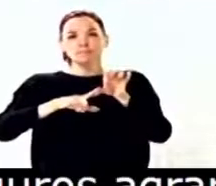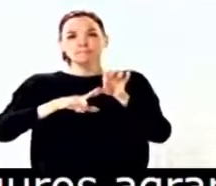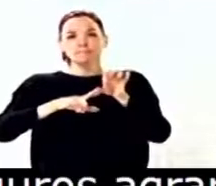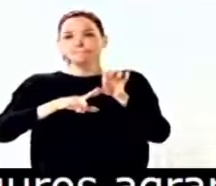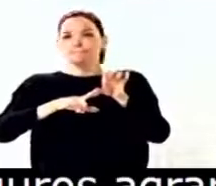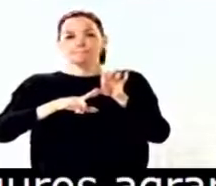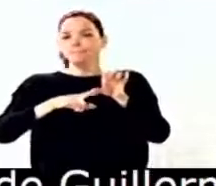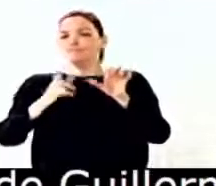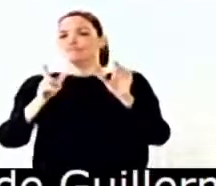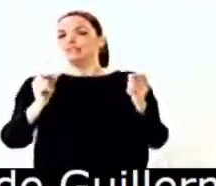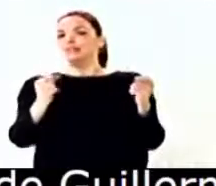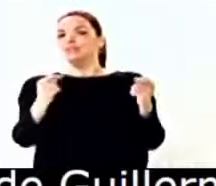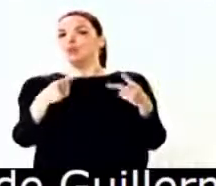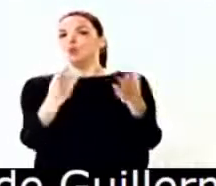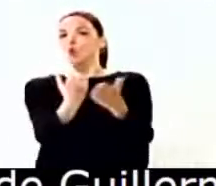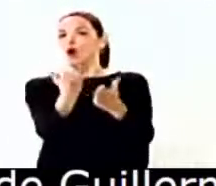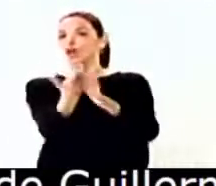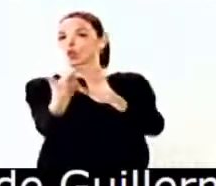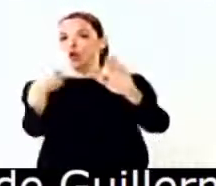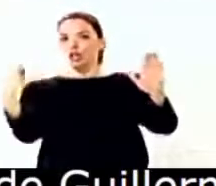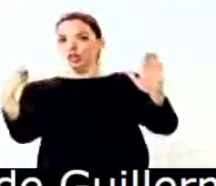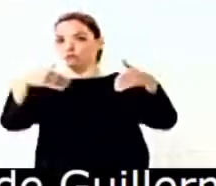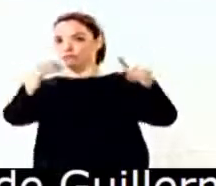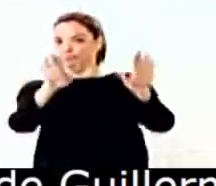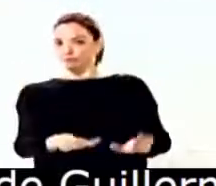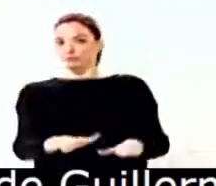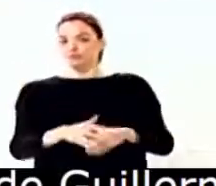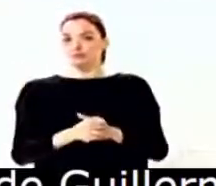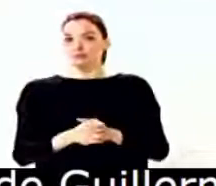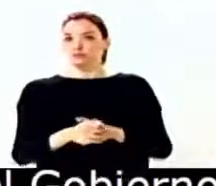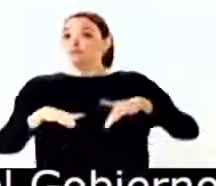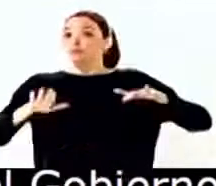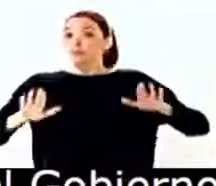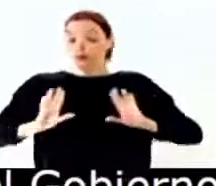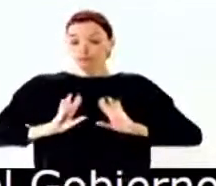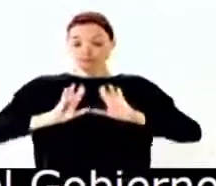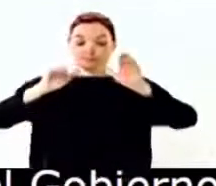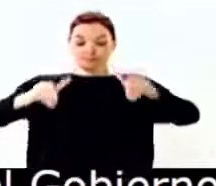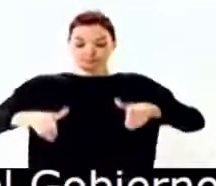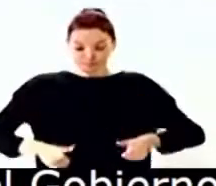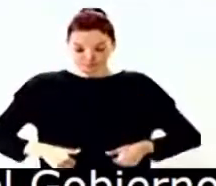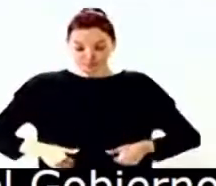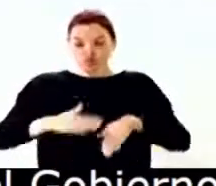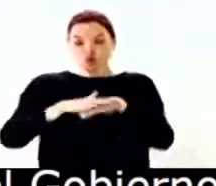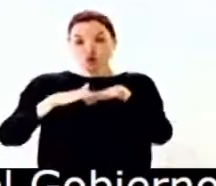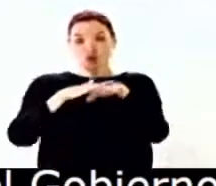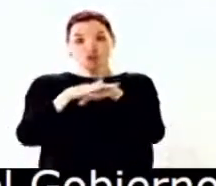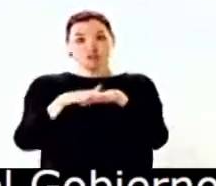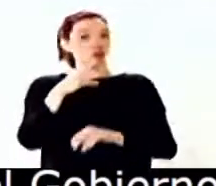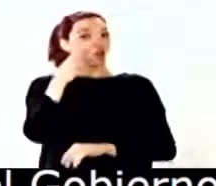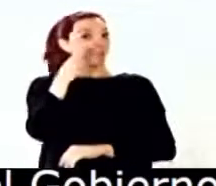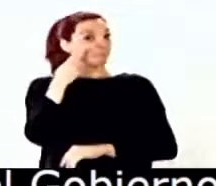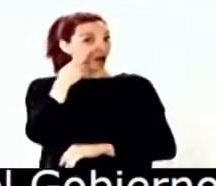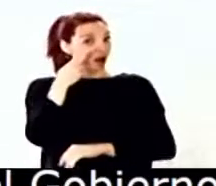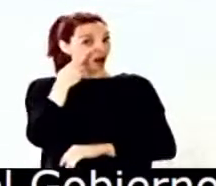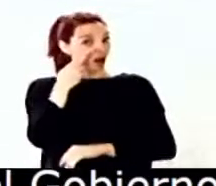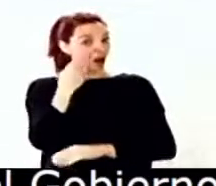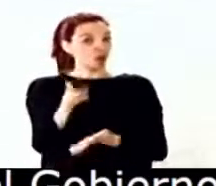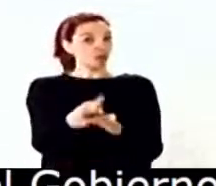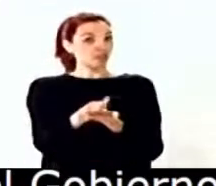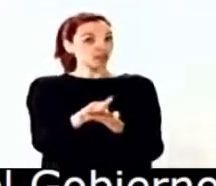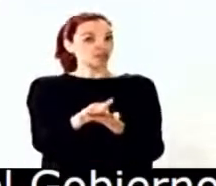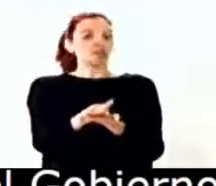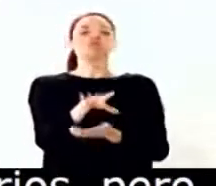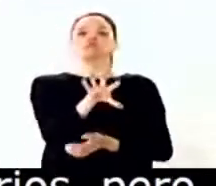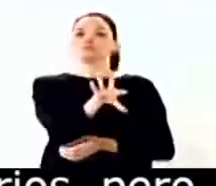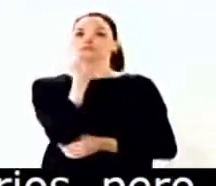suspendió los seguros agrarios, pero desde la llegada a la Junta de Extremadura del Gobierno de Guillermo Fernández Vara, de nuevo hubo